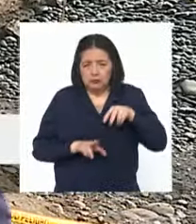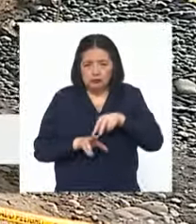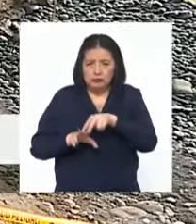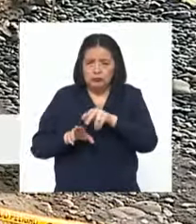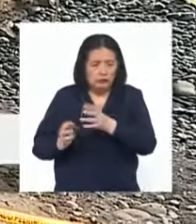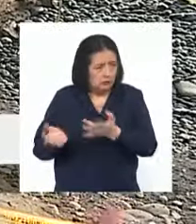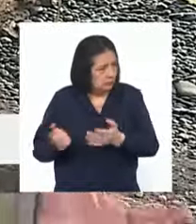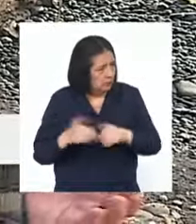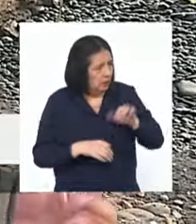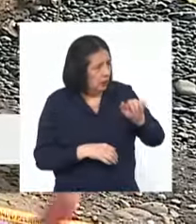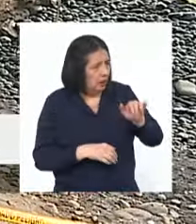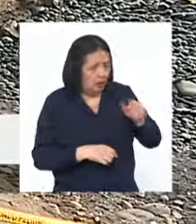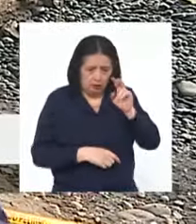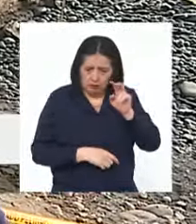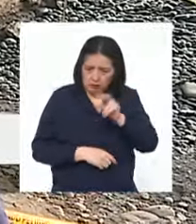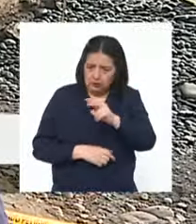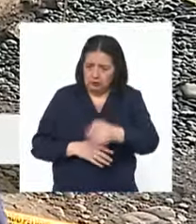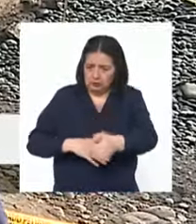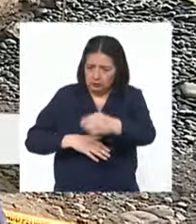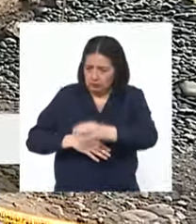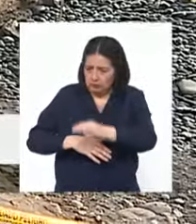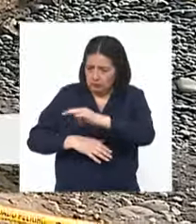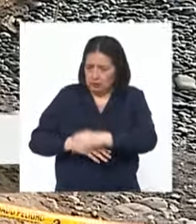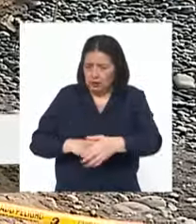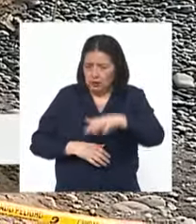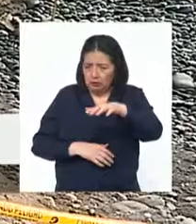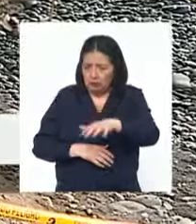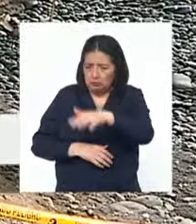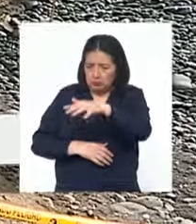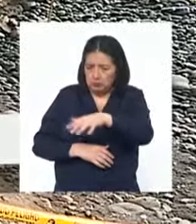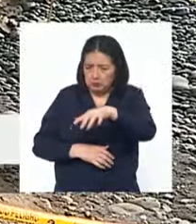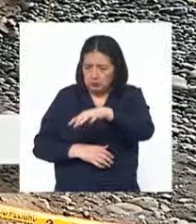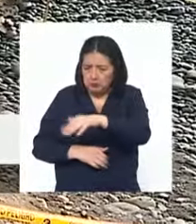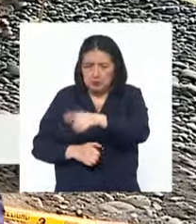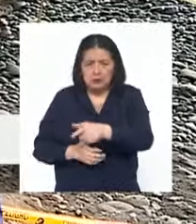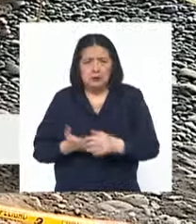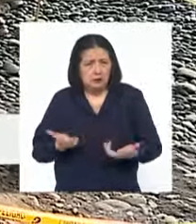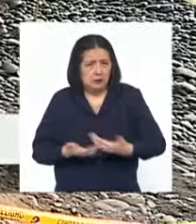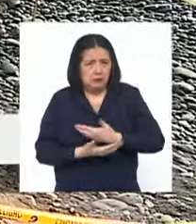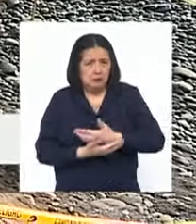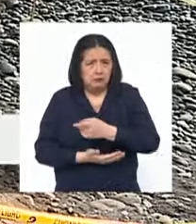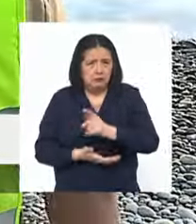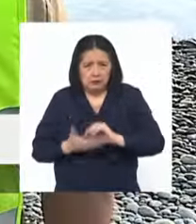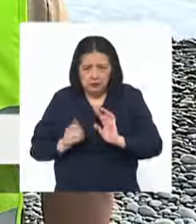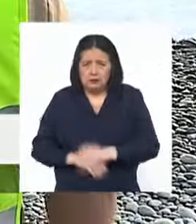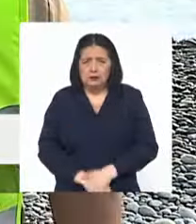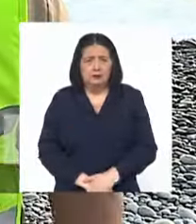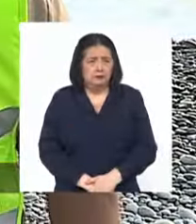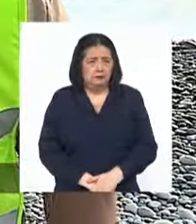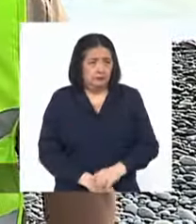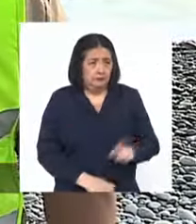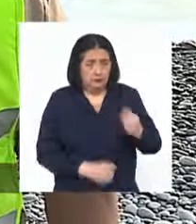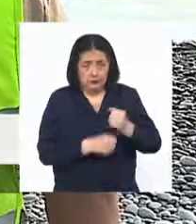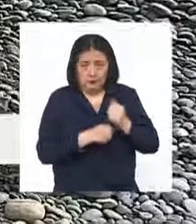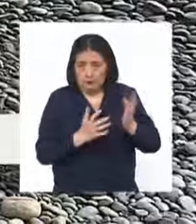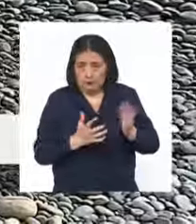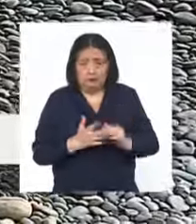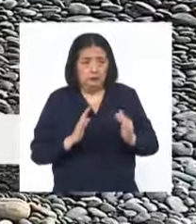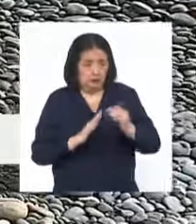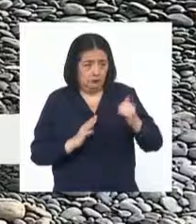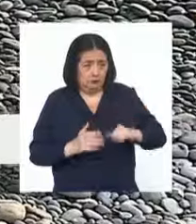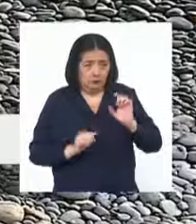que indicó que él lo había encontrado flotando, este neonato, este bebito, ¿no? A inmediaciones de la orilla ya. El funcionario explicó